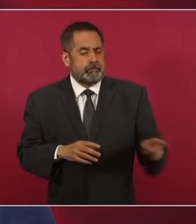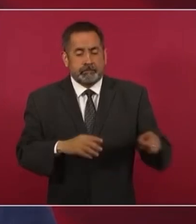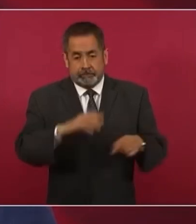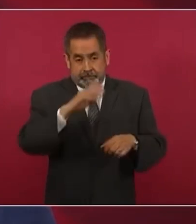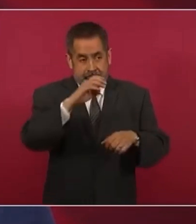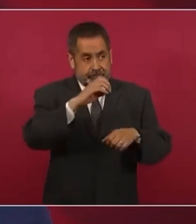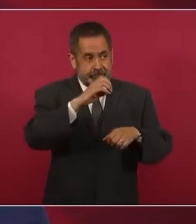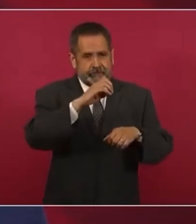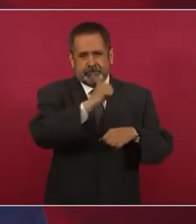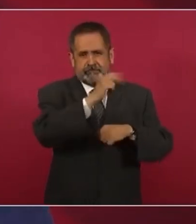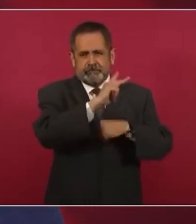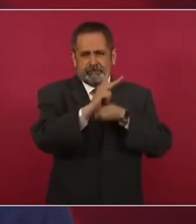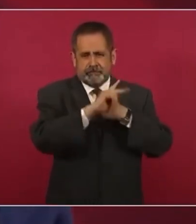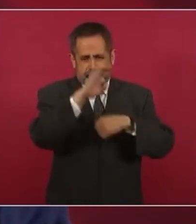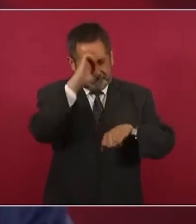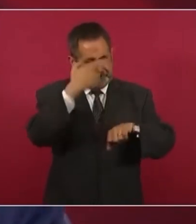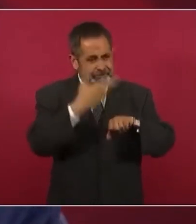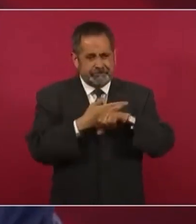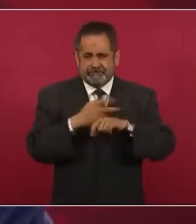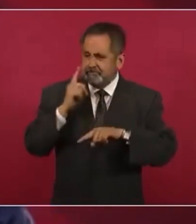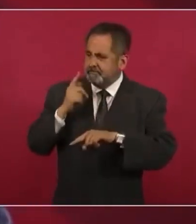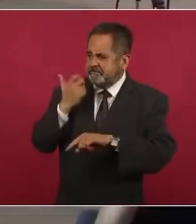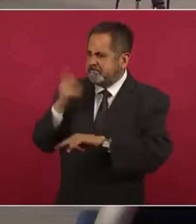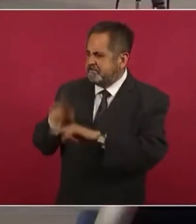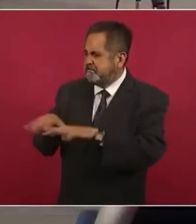extranjeros, no solo las empresas,